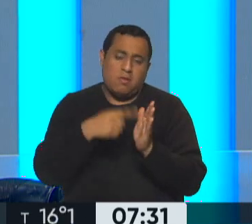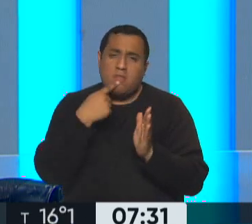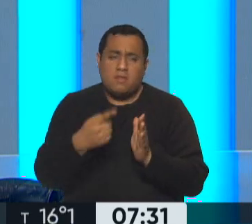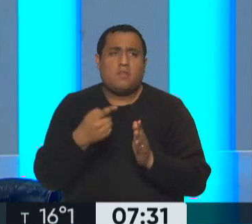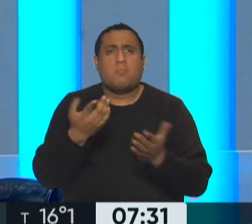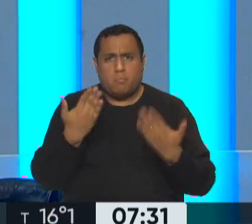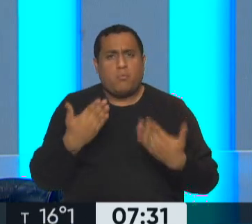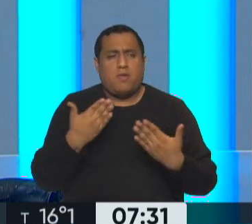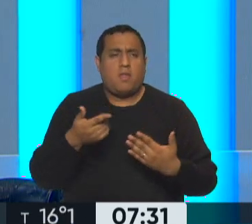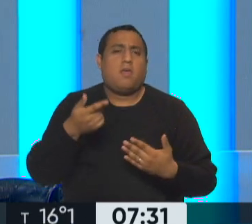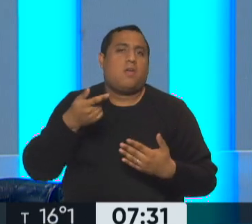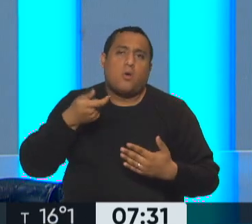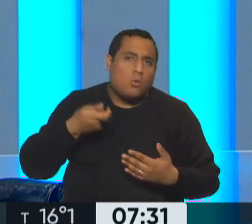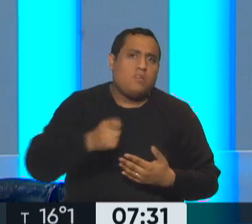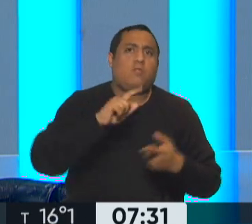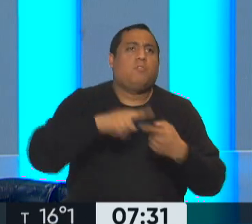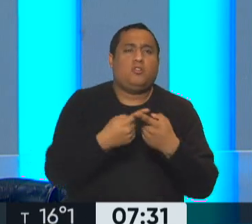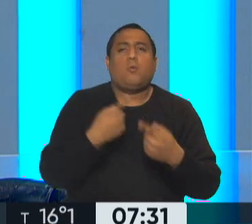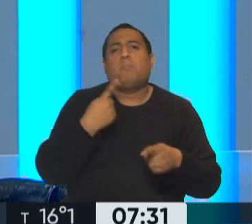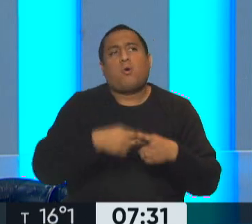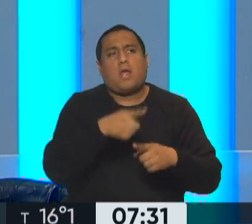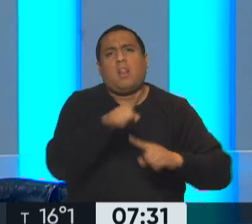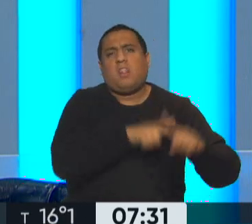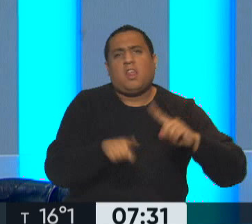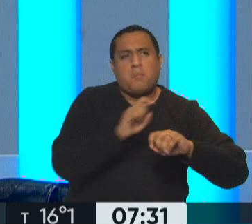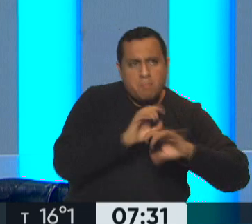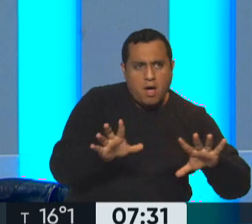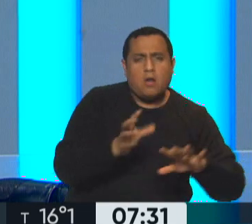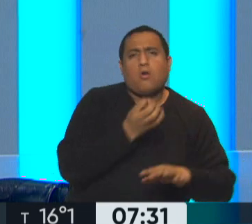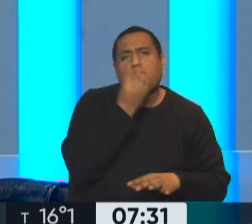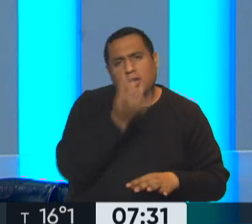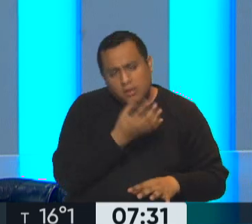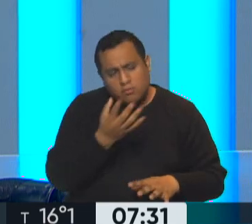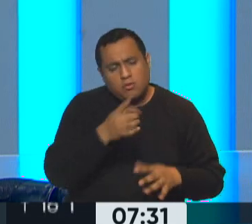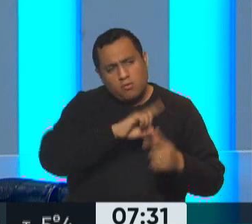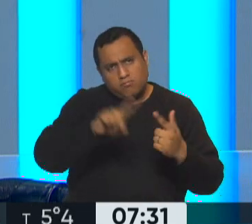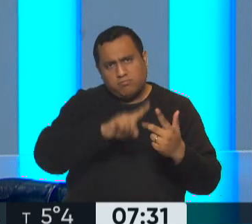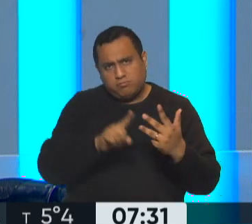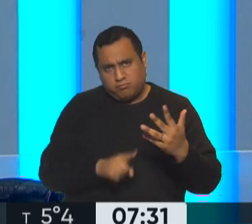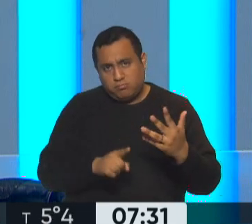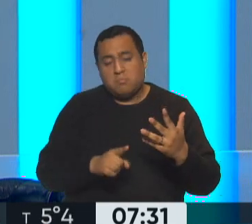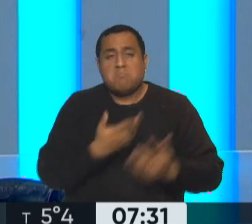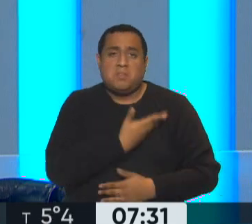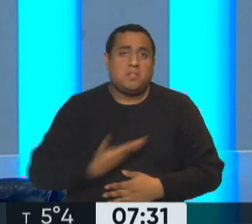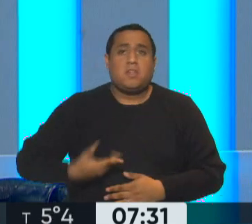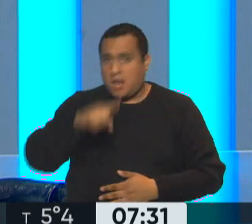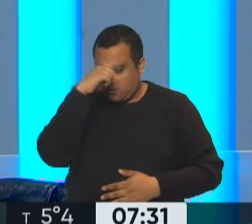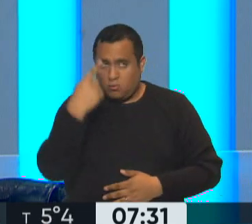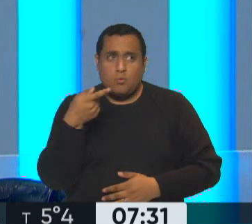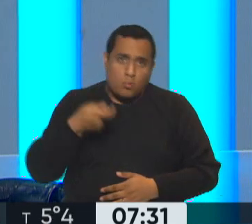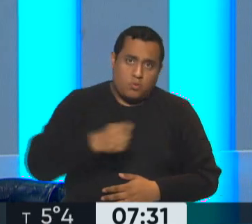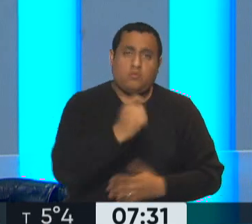político por mal desempeño por declaraciones por diferentes motivos al presidente de la nación a la